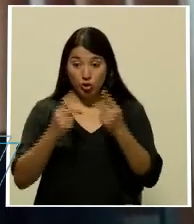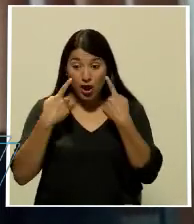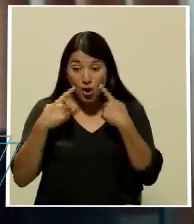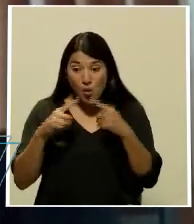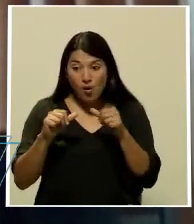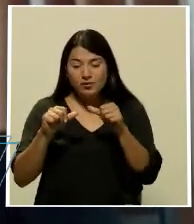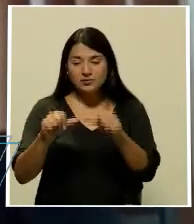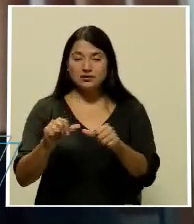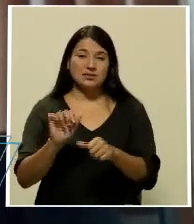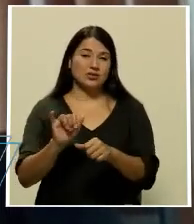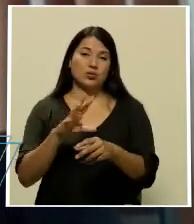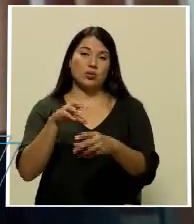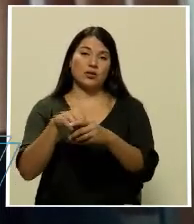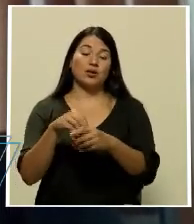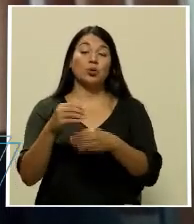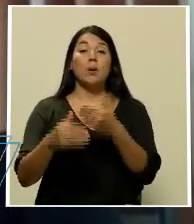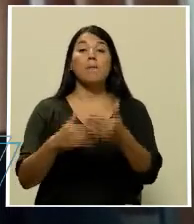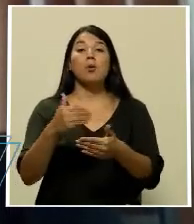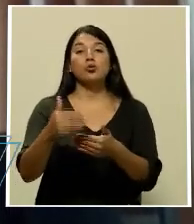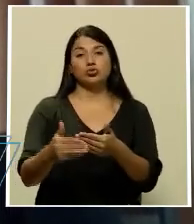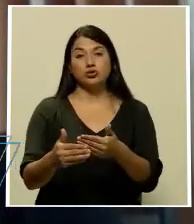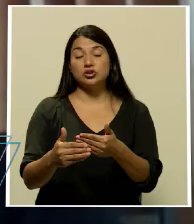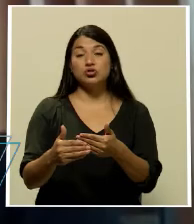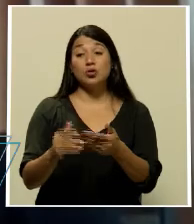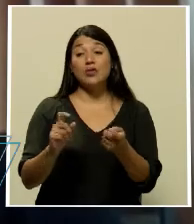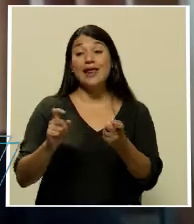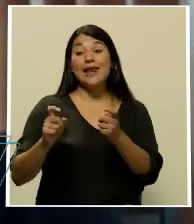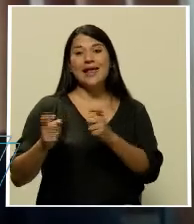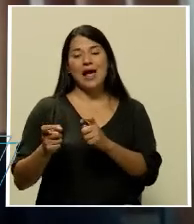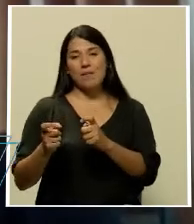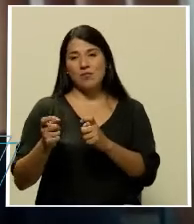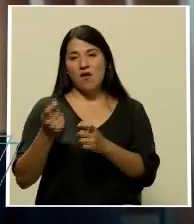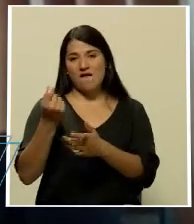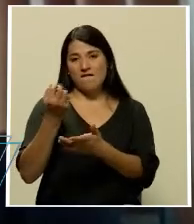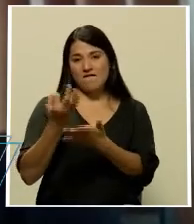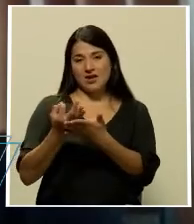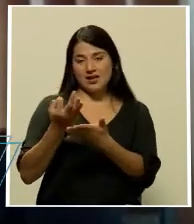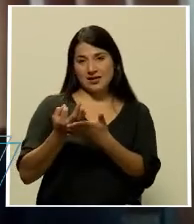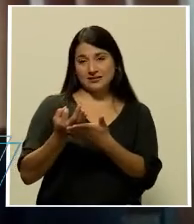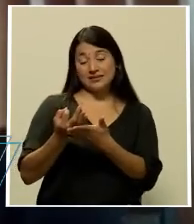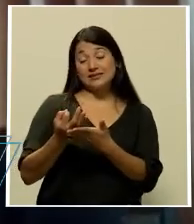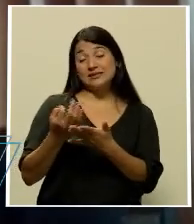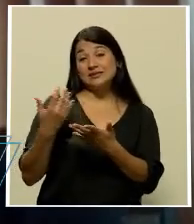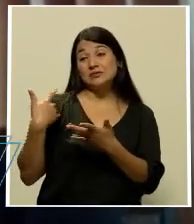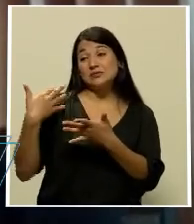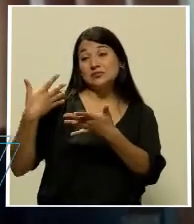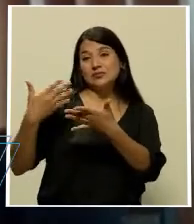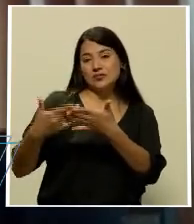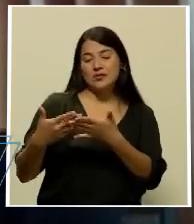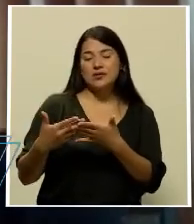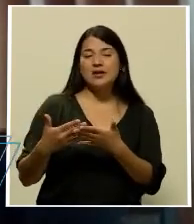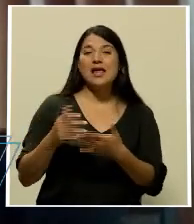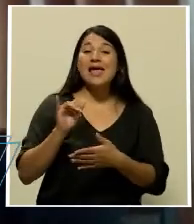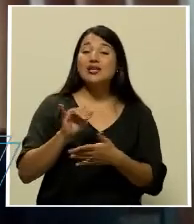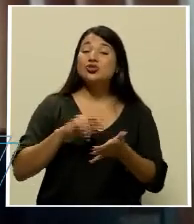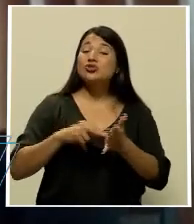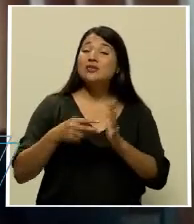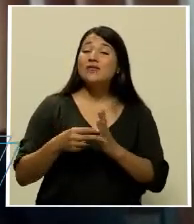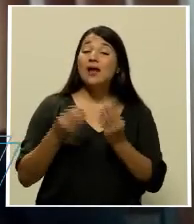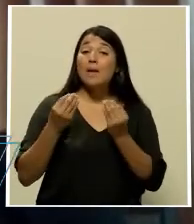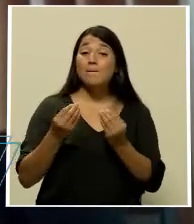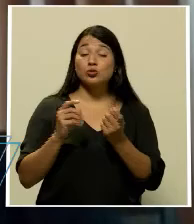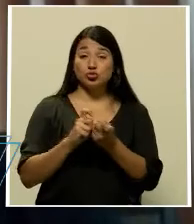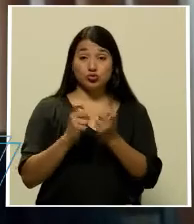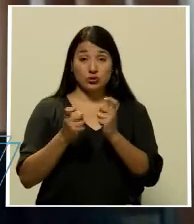y pues eso es parte de todo el proceso de reingeniería financiera que hemos venido haciendo, lo cual incluye muchas acciones